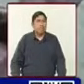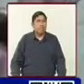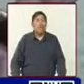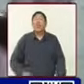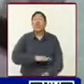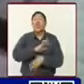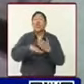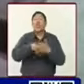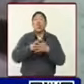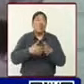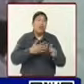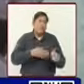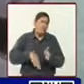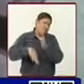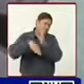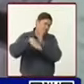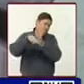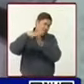Todas las represas